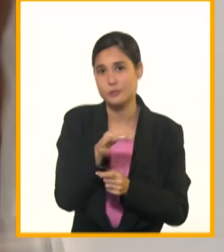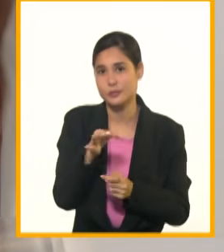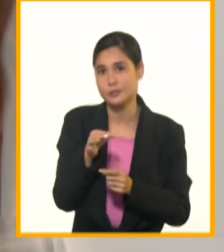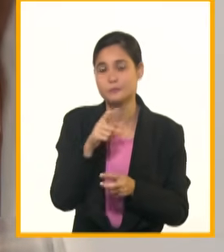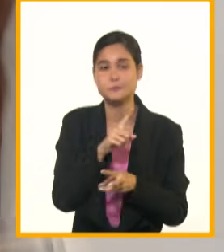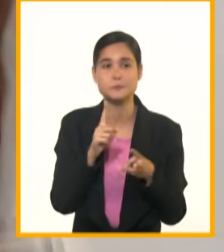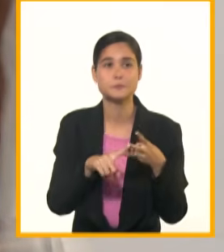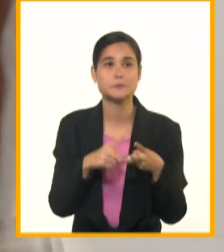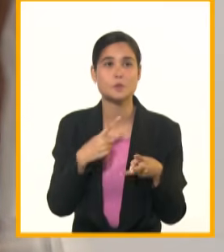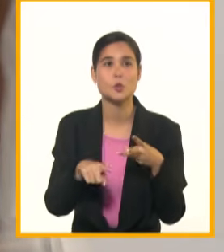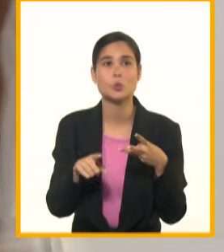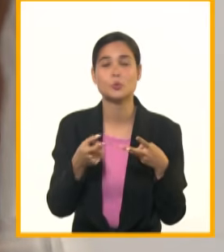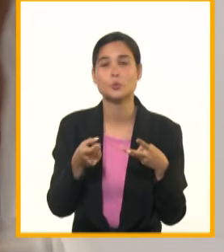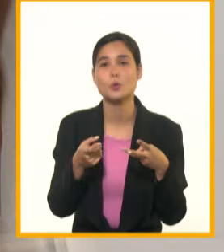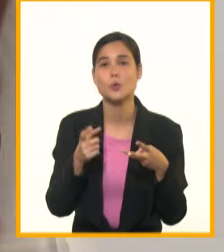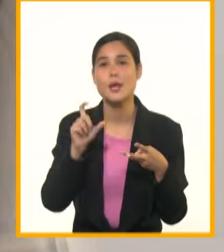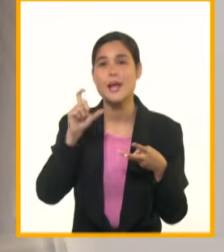Caimito,